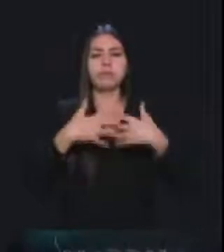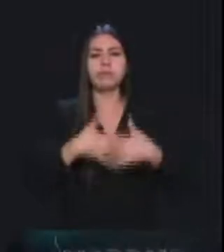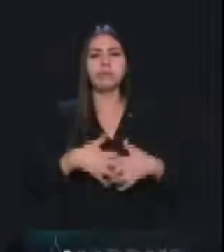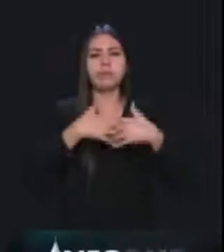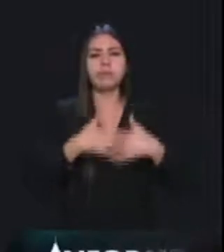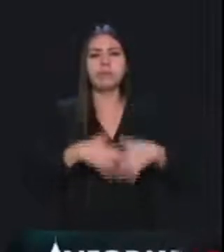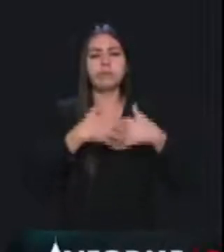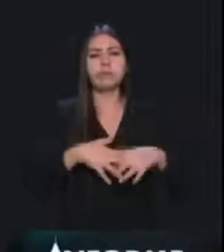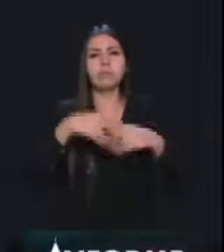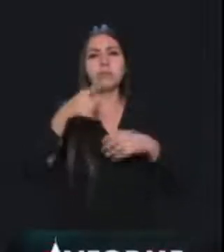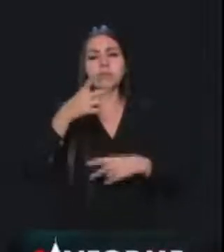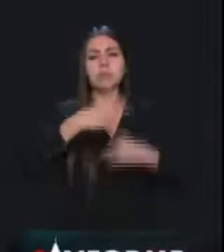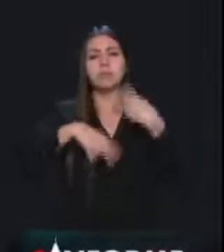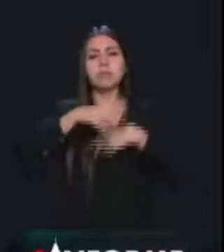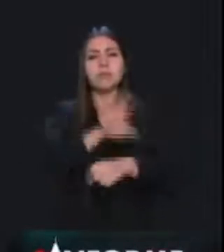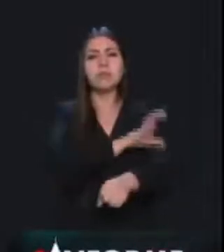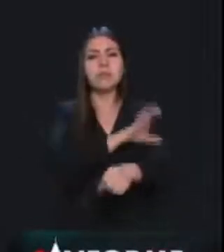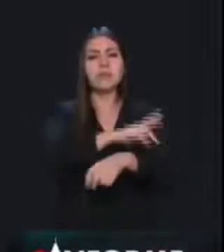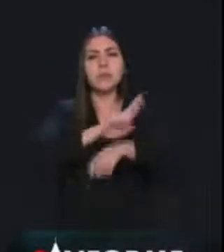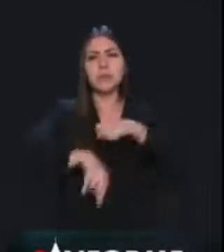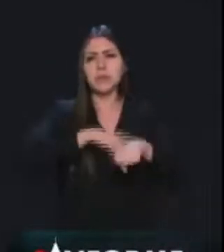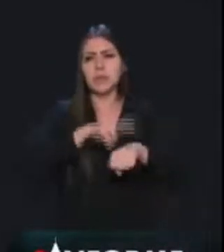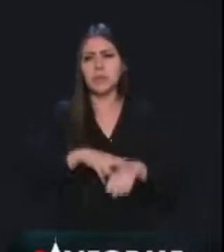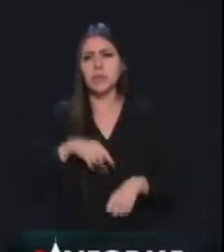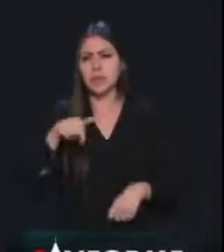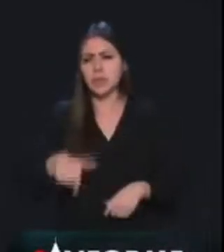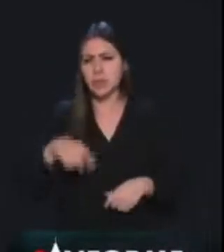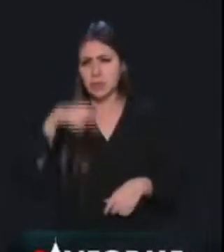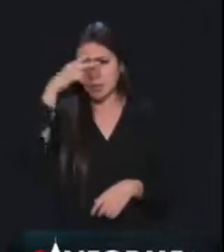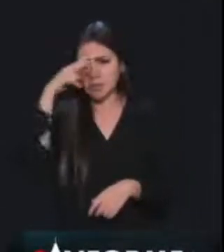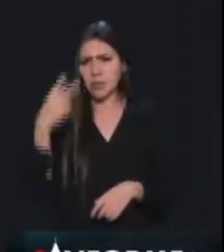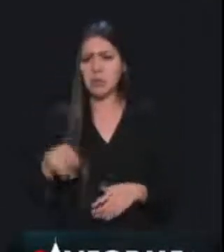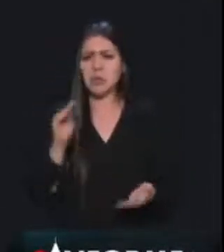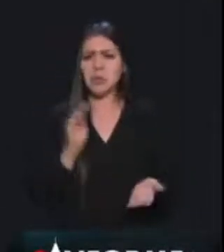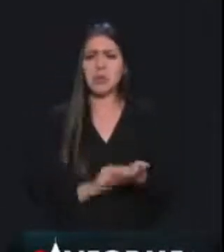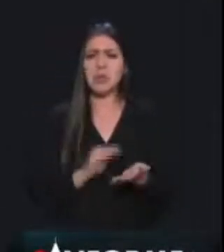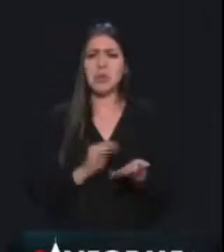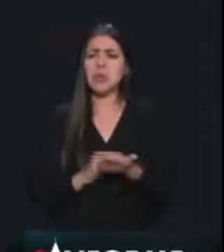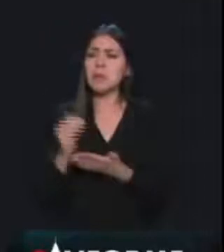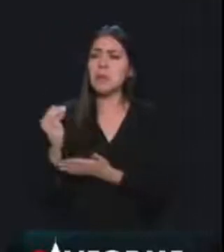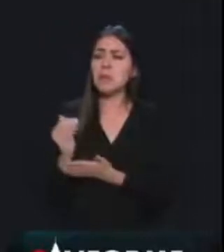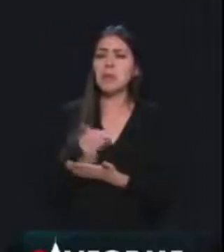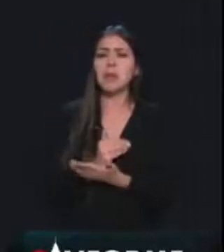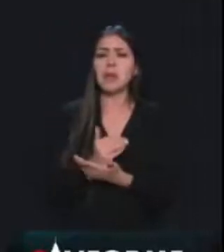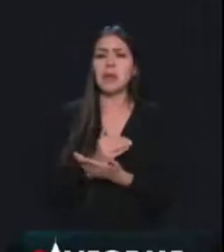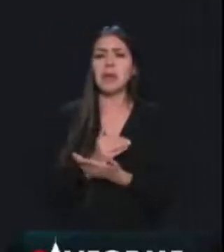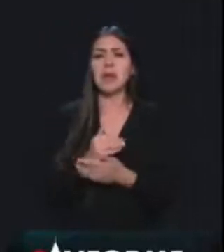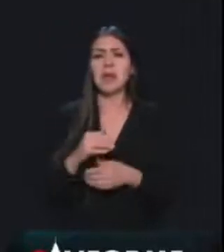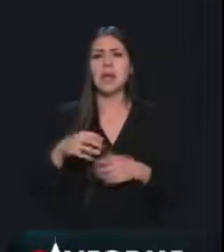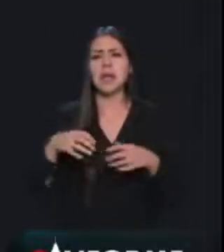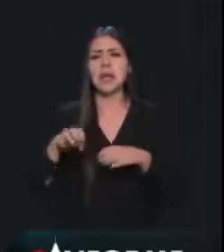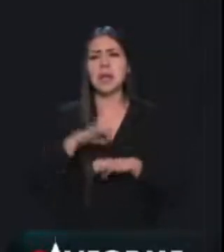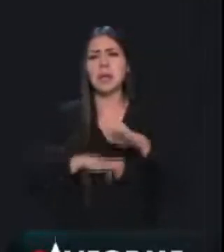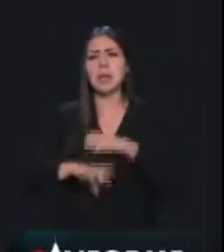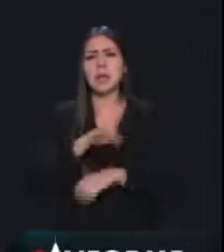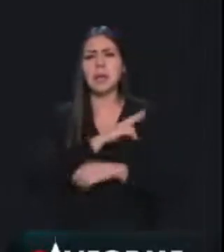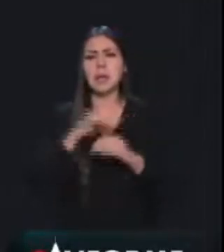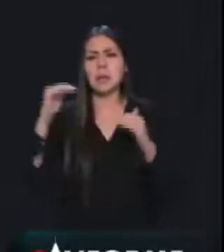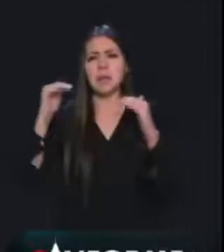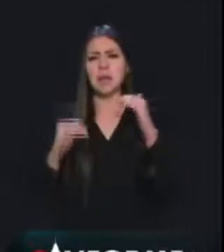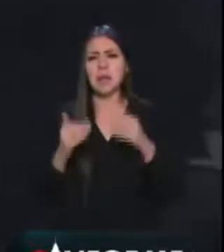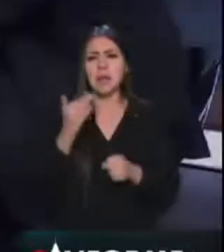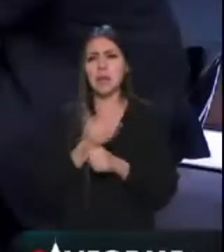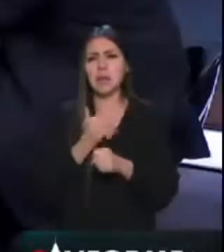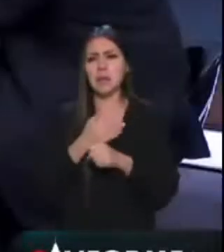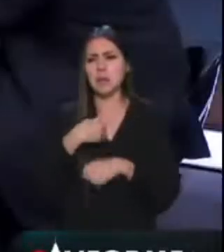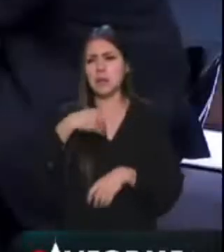energías. Todavía hoy en el país pues son una minoría la generación de energía a mano de los privados, y el tope está alrededor, me parece,